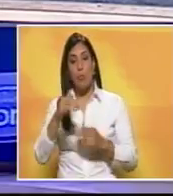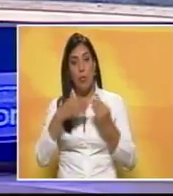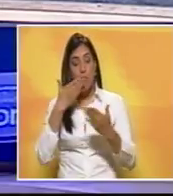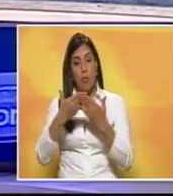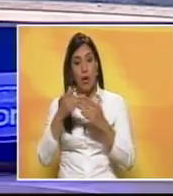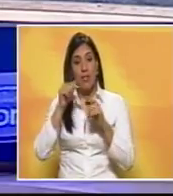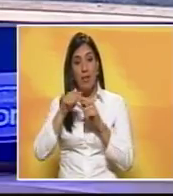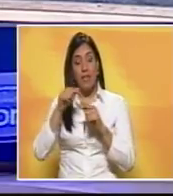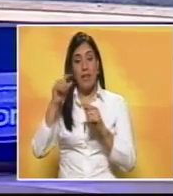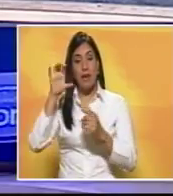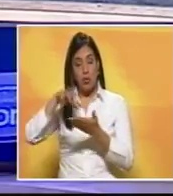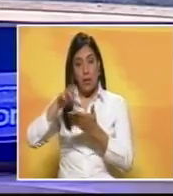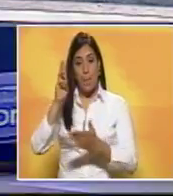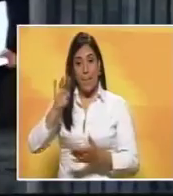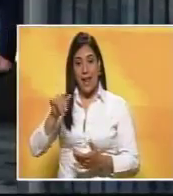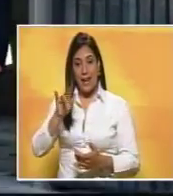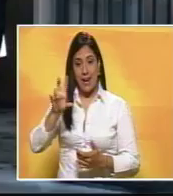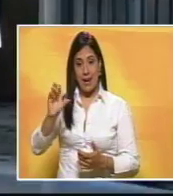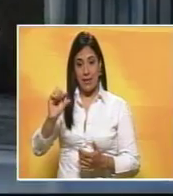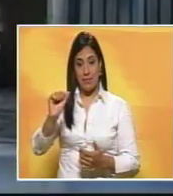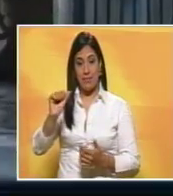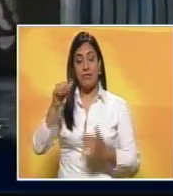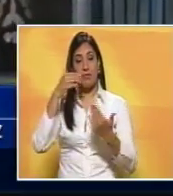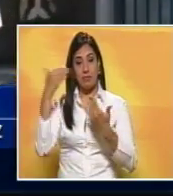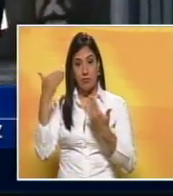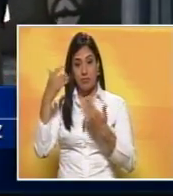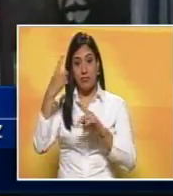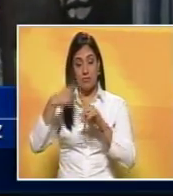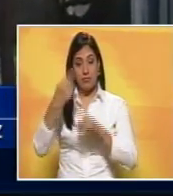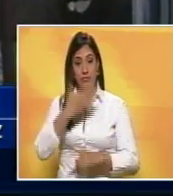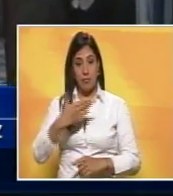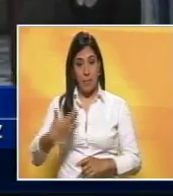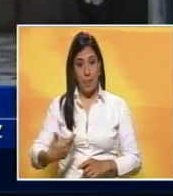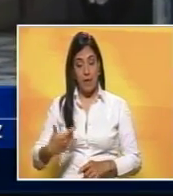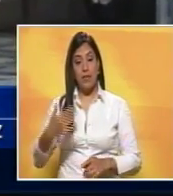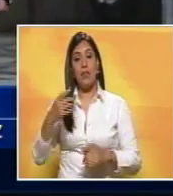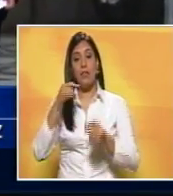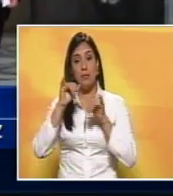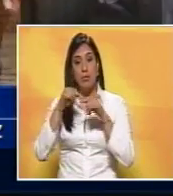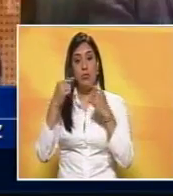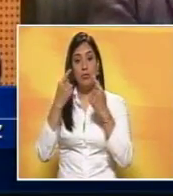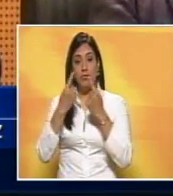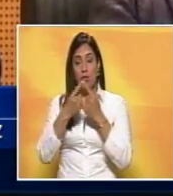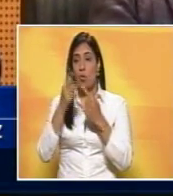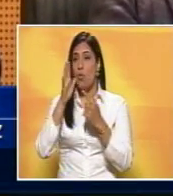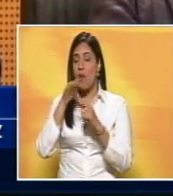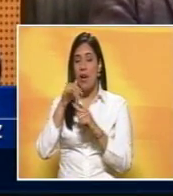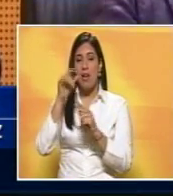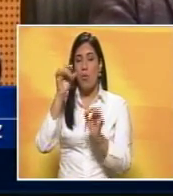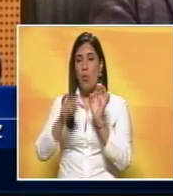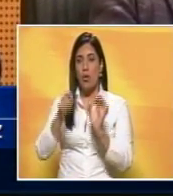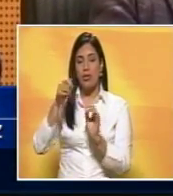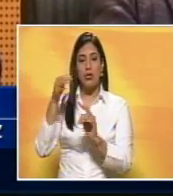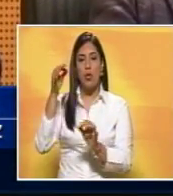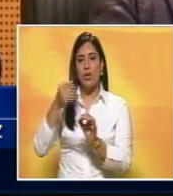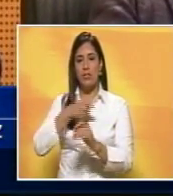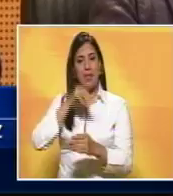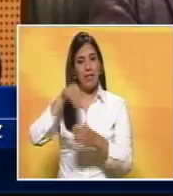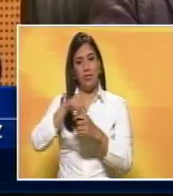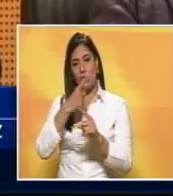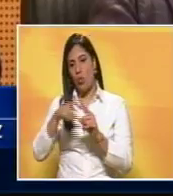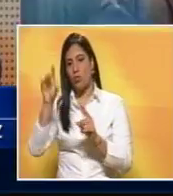realice desde Bélgica. A juicio del letrado, el expresidente de la Generalitat no tendrá un juicio justo en